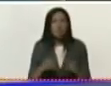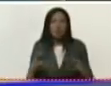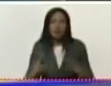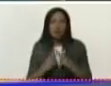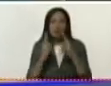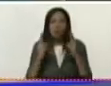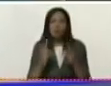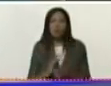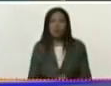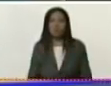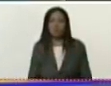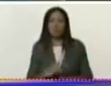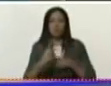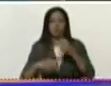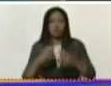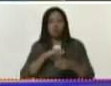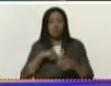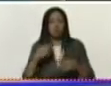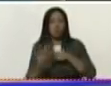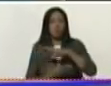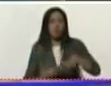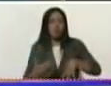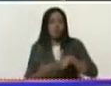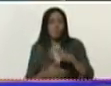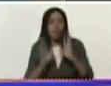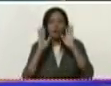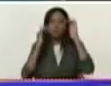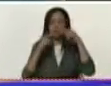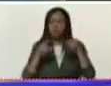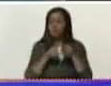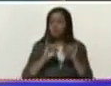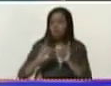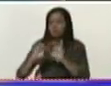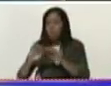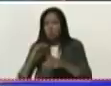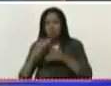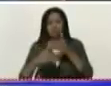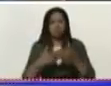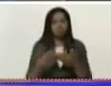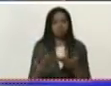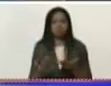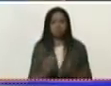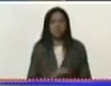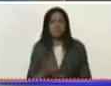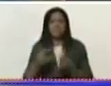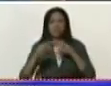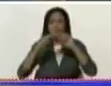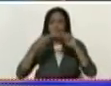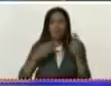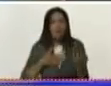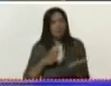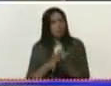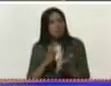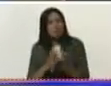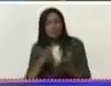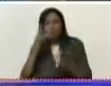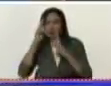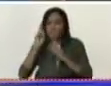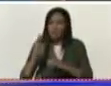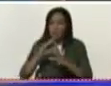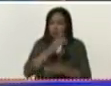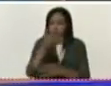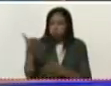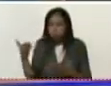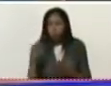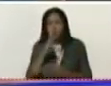encuentro, procesar nuestros problemas, atender nuestros problemas, procesar nuestros conflictos, pero en paz, con respeto entre